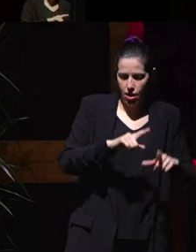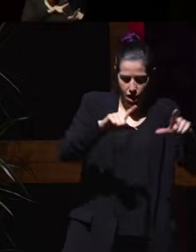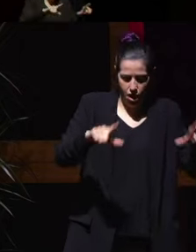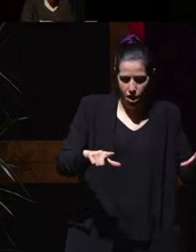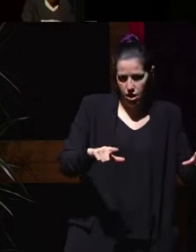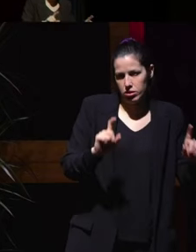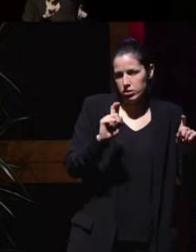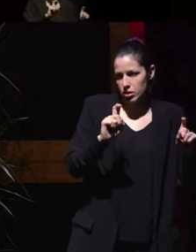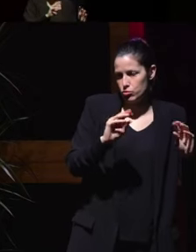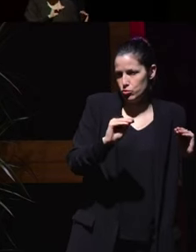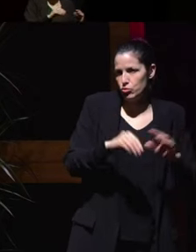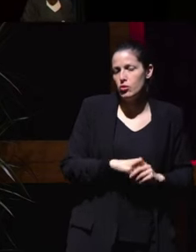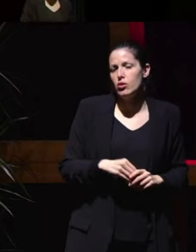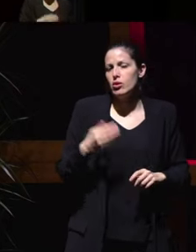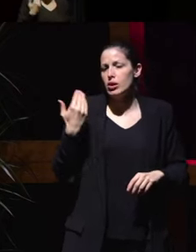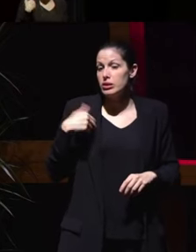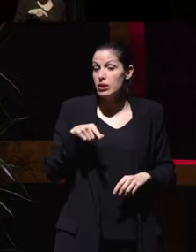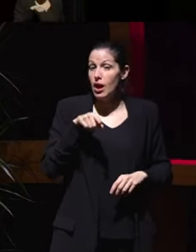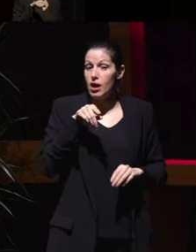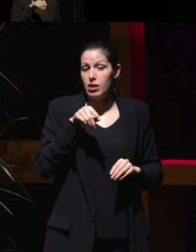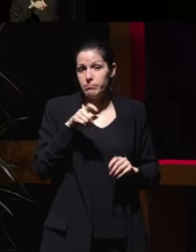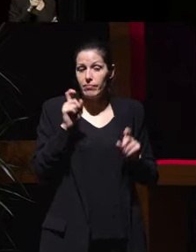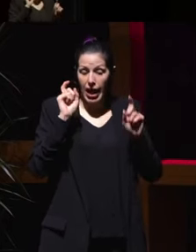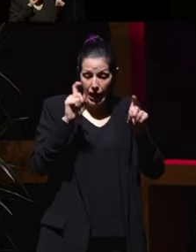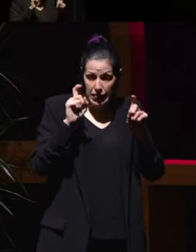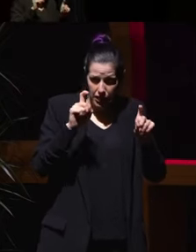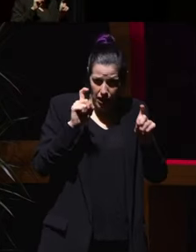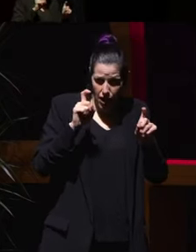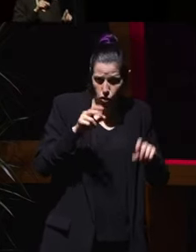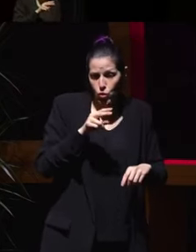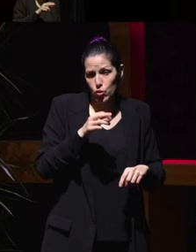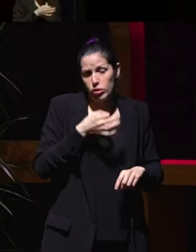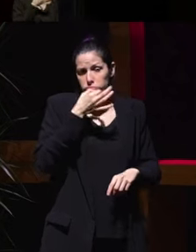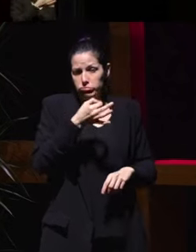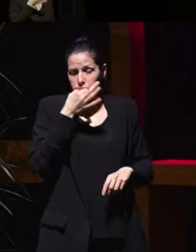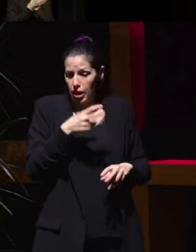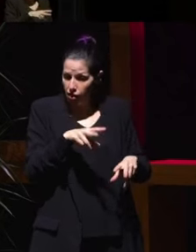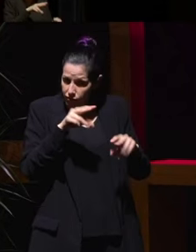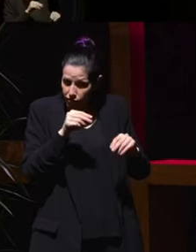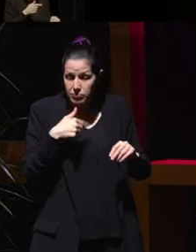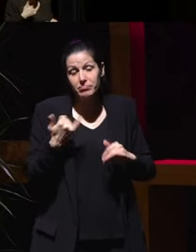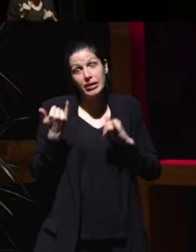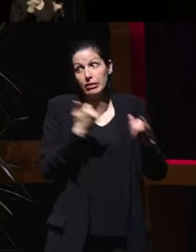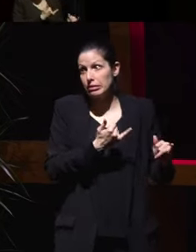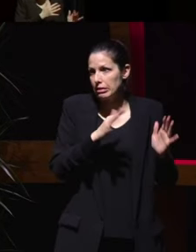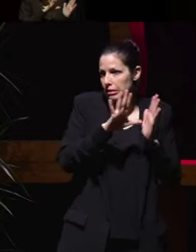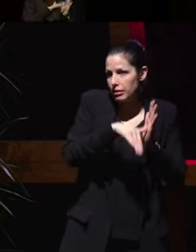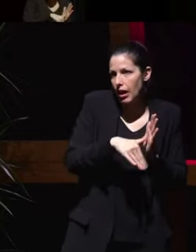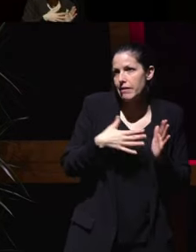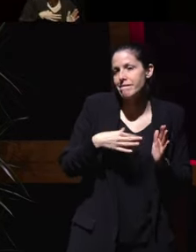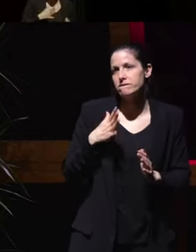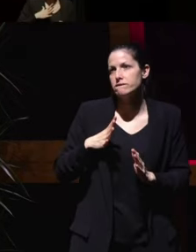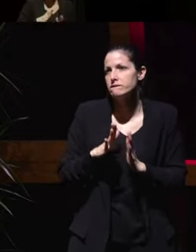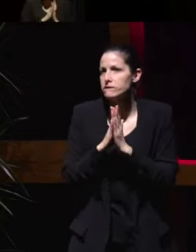a comparecencia do adestrador. Entón, cando chegamos, lle pedimos ao adestrador se nos podía atender dous minutiños